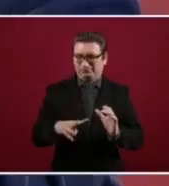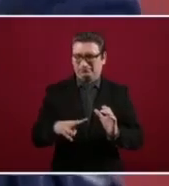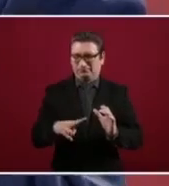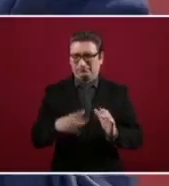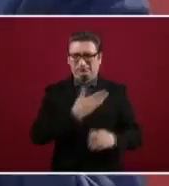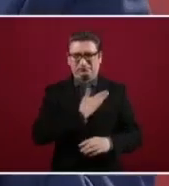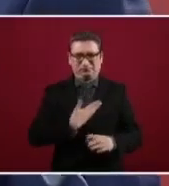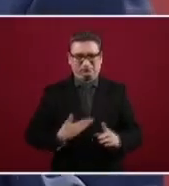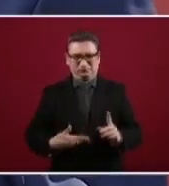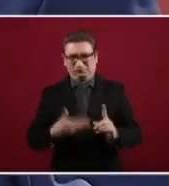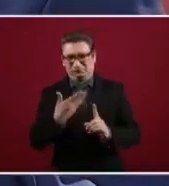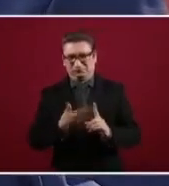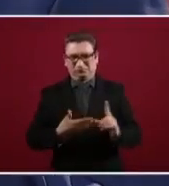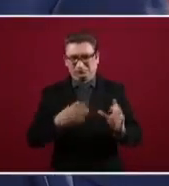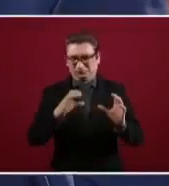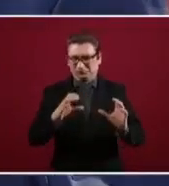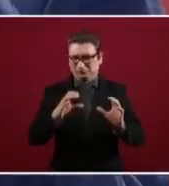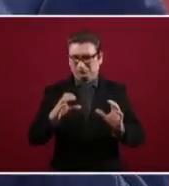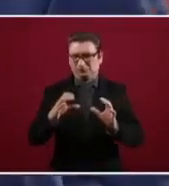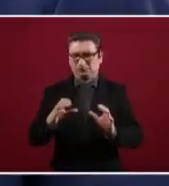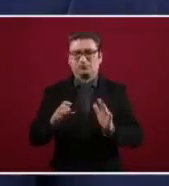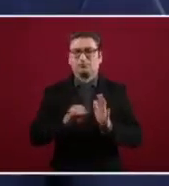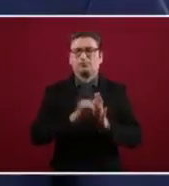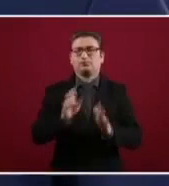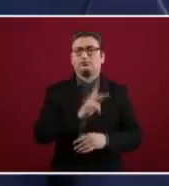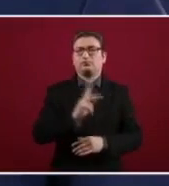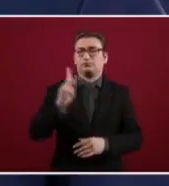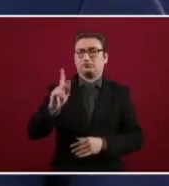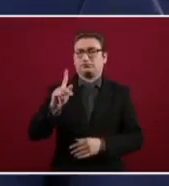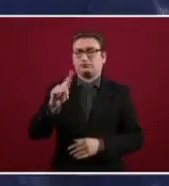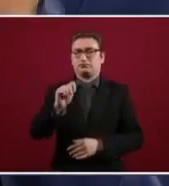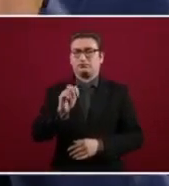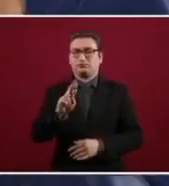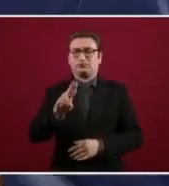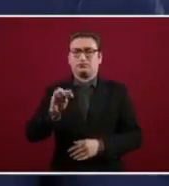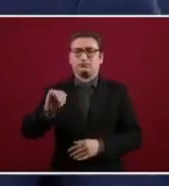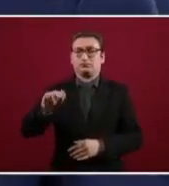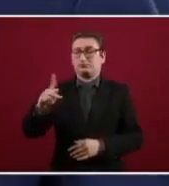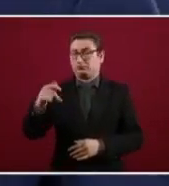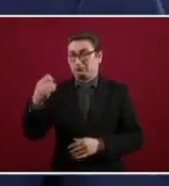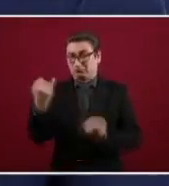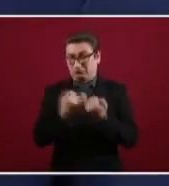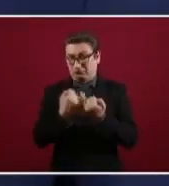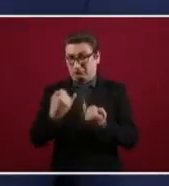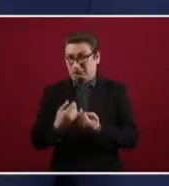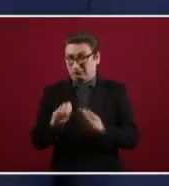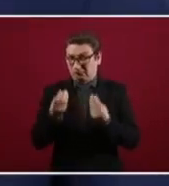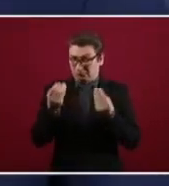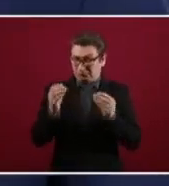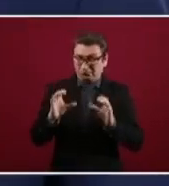al presidente tron tantos elementos